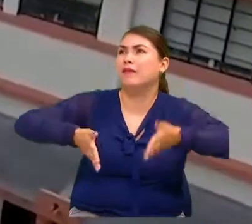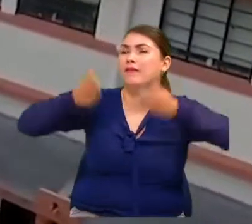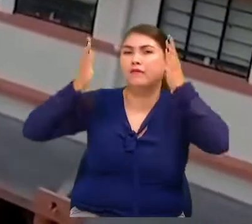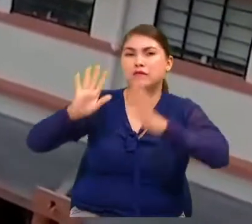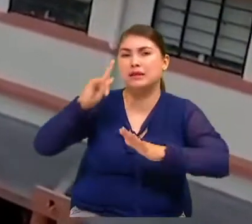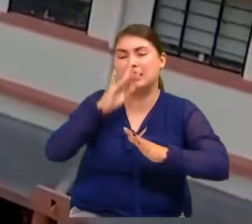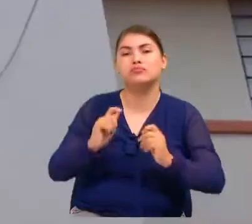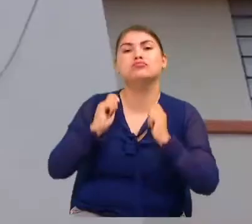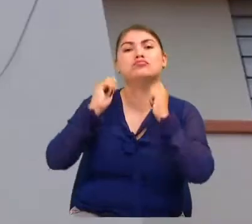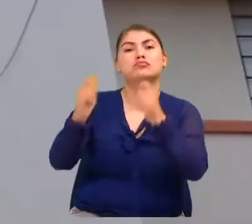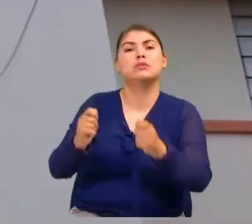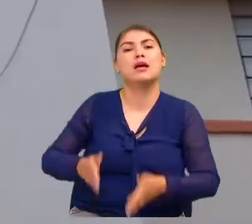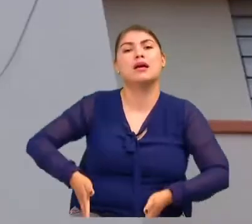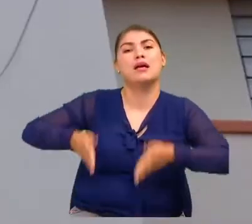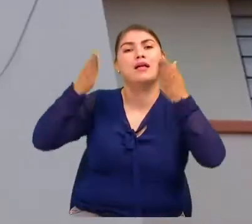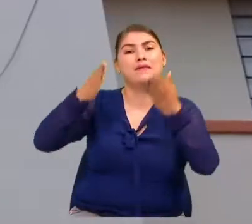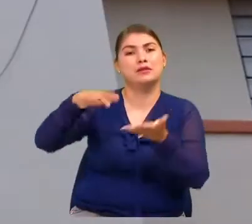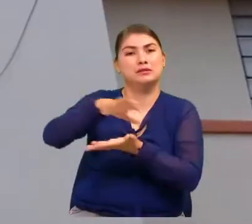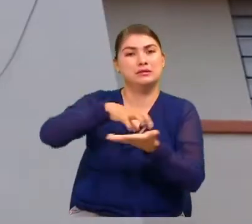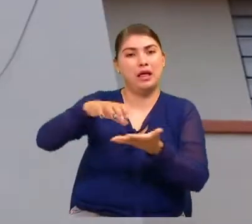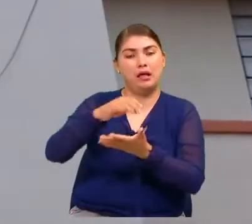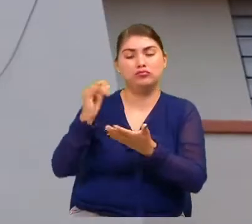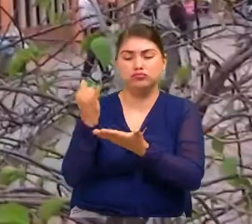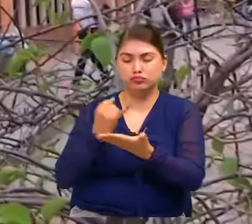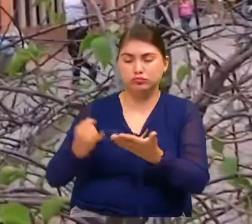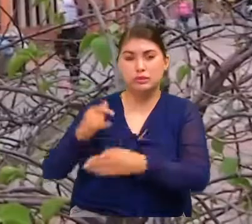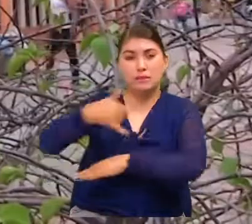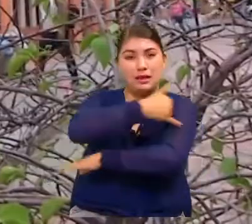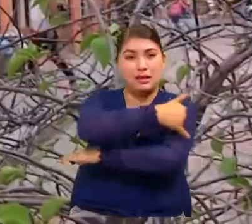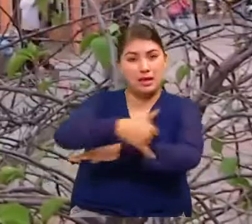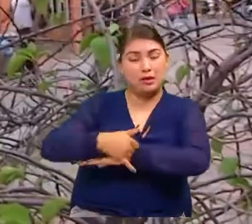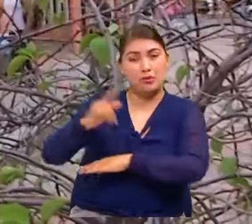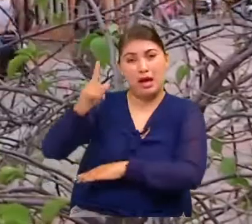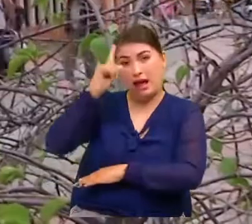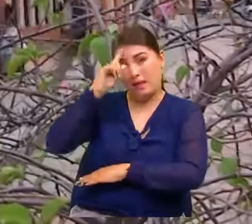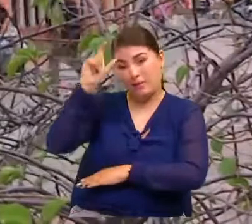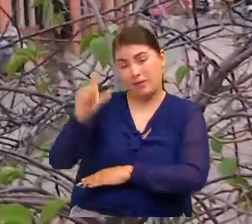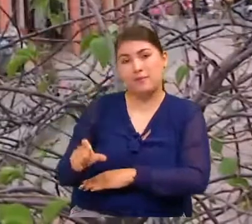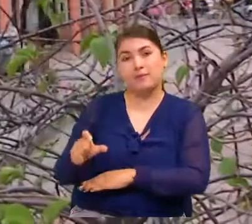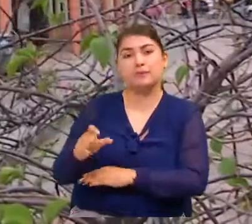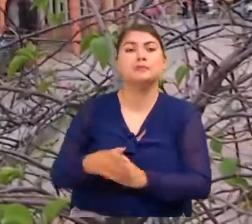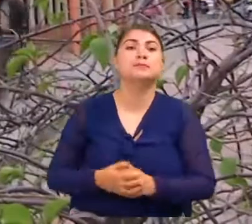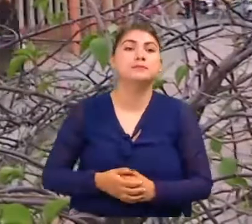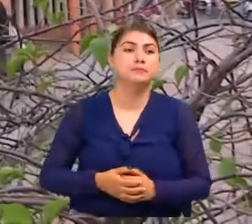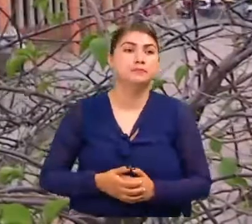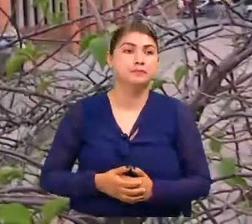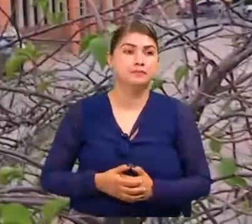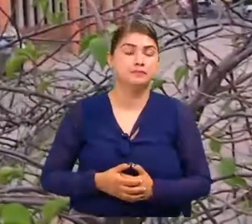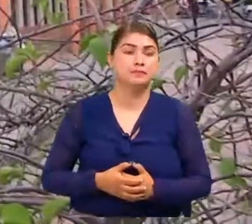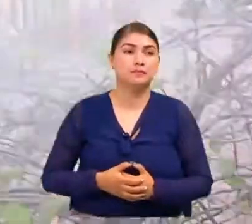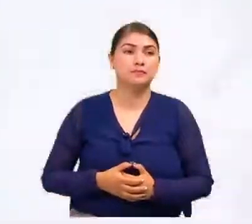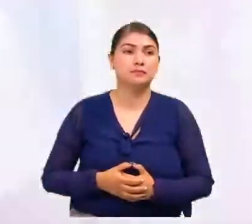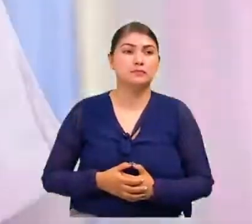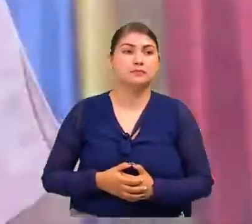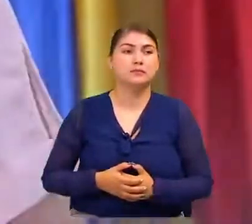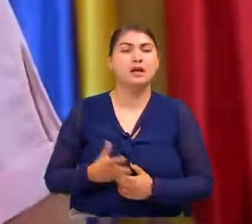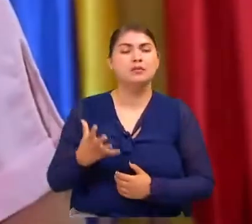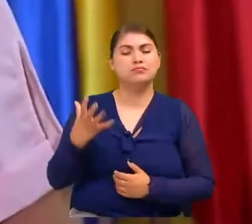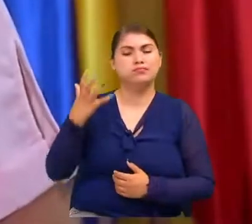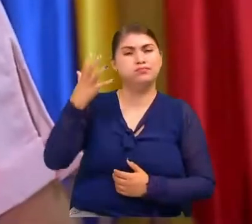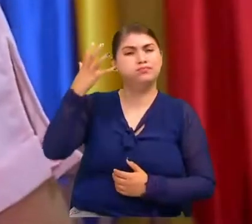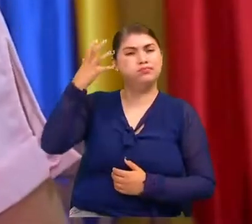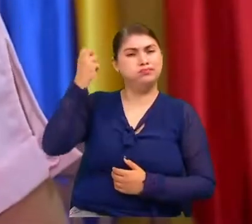que se denominó edificio santander diseñado por el arquitecto alemán herbert aprox que fue la fuerza de todos en su época